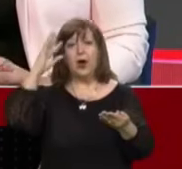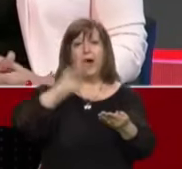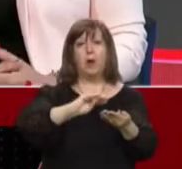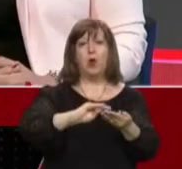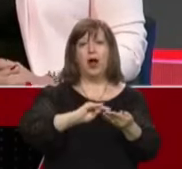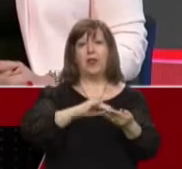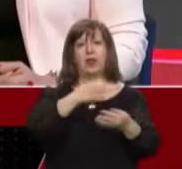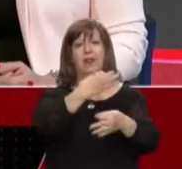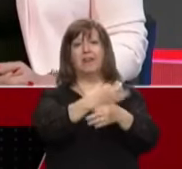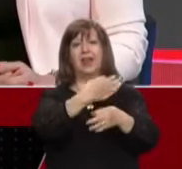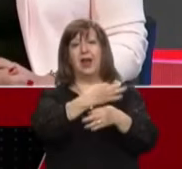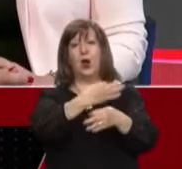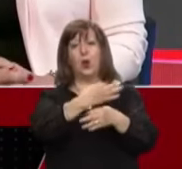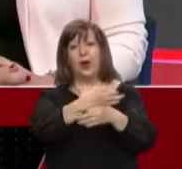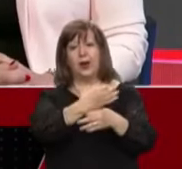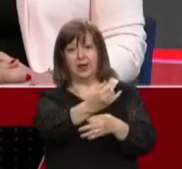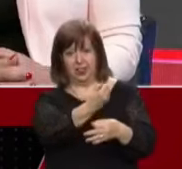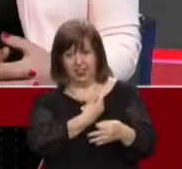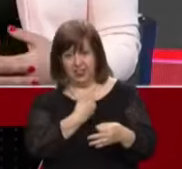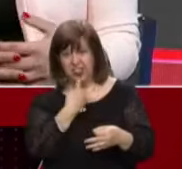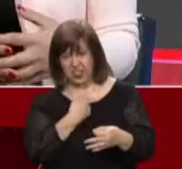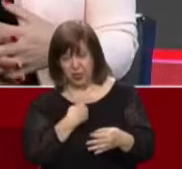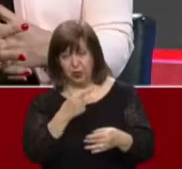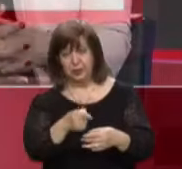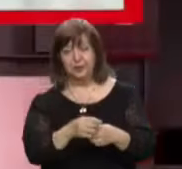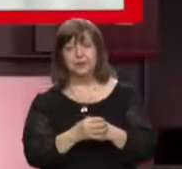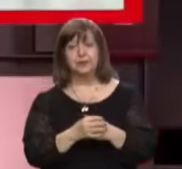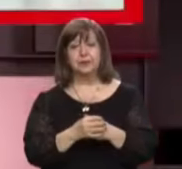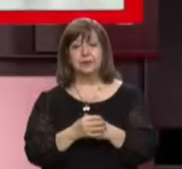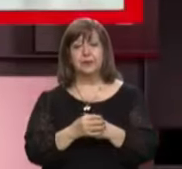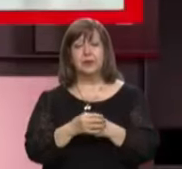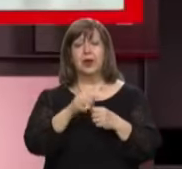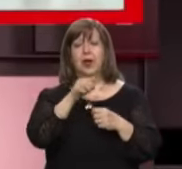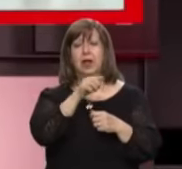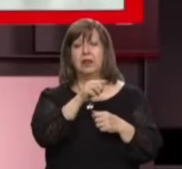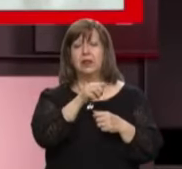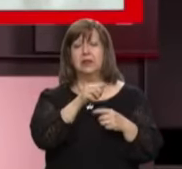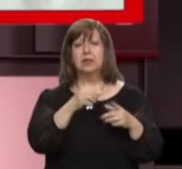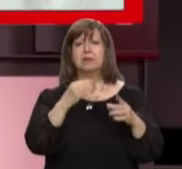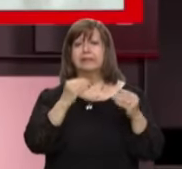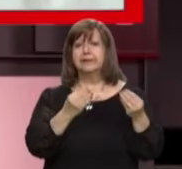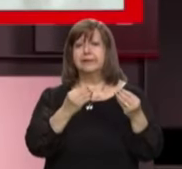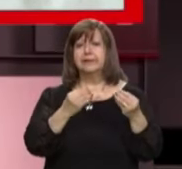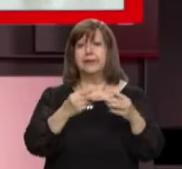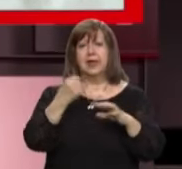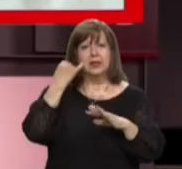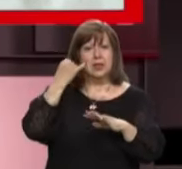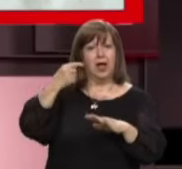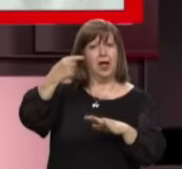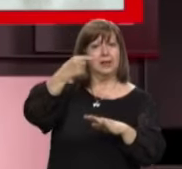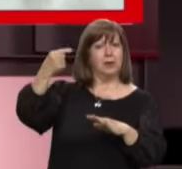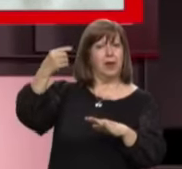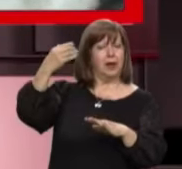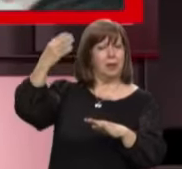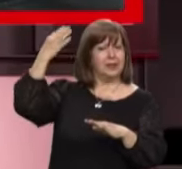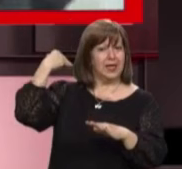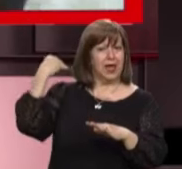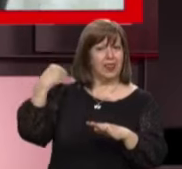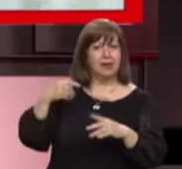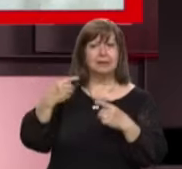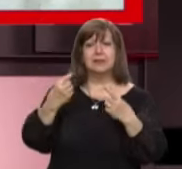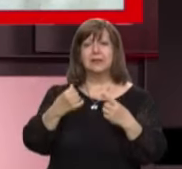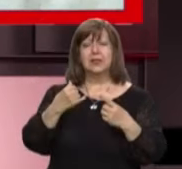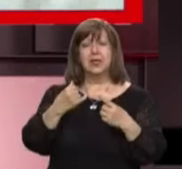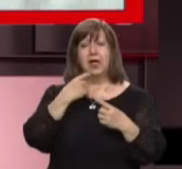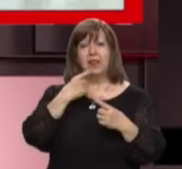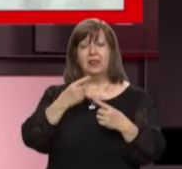del establecimiento, Raúl Ascurra, que nos dijo lo siguiente. Una situación que se ha dado a partir del fin de semana que pasó por una serie